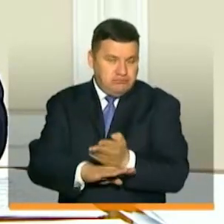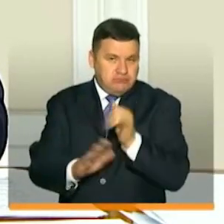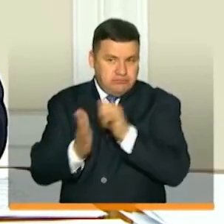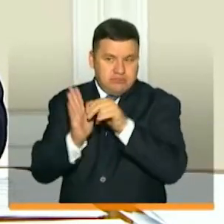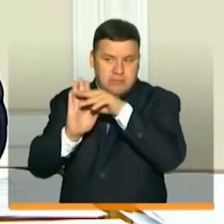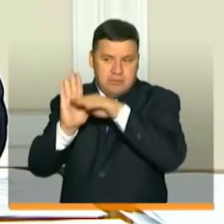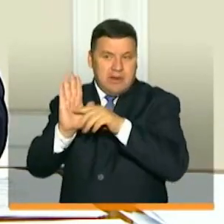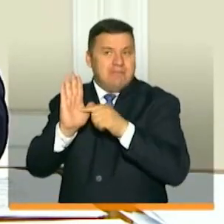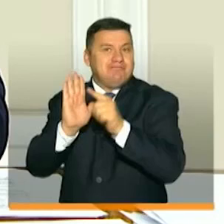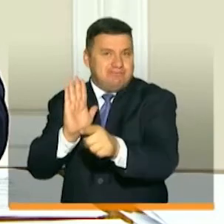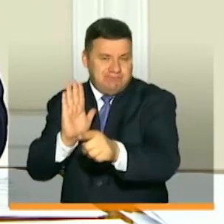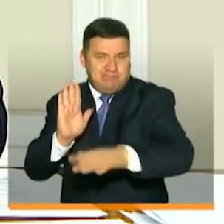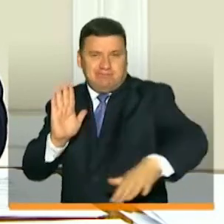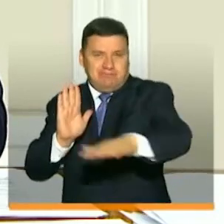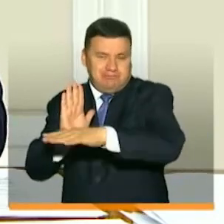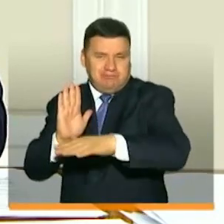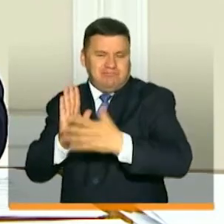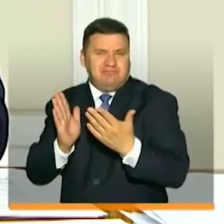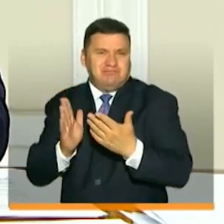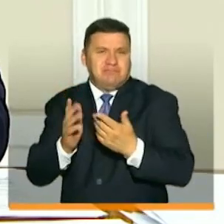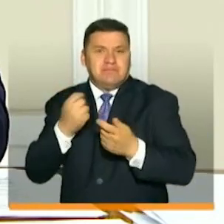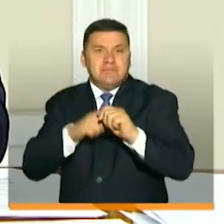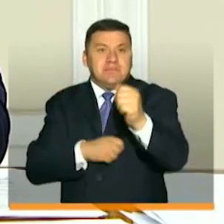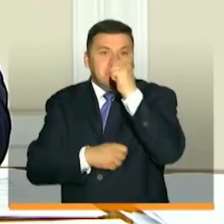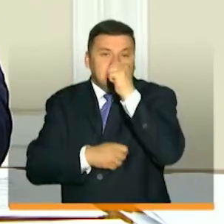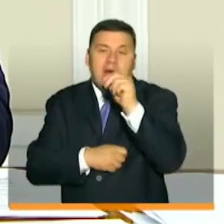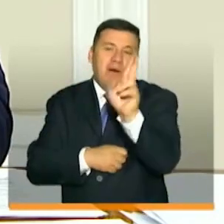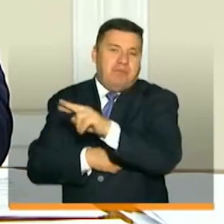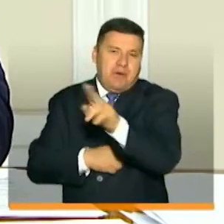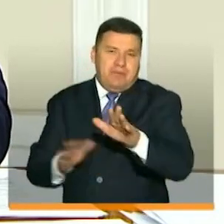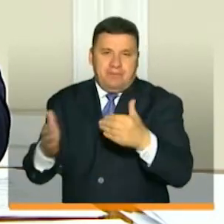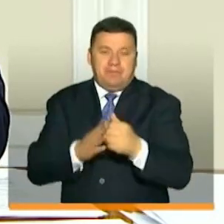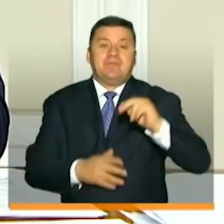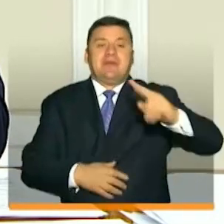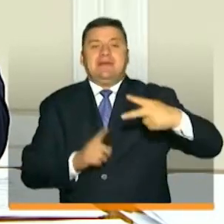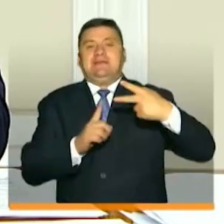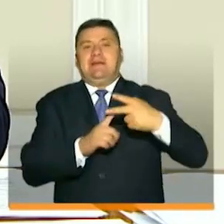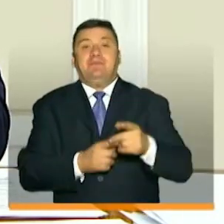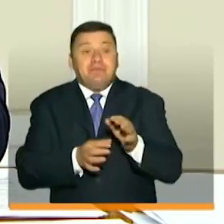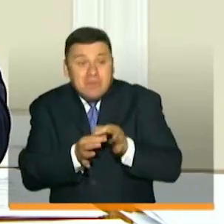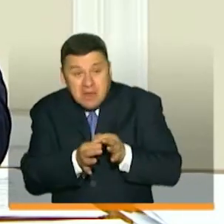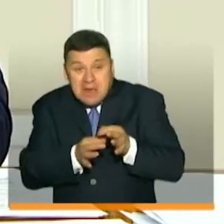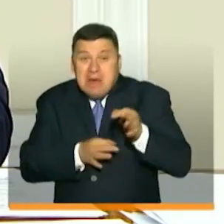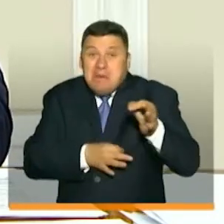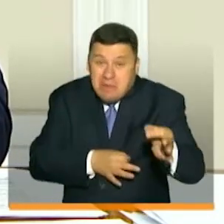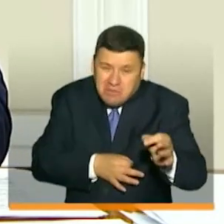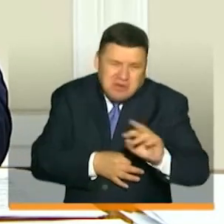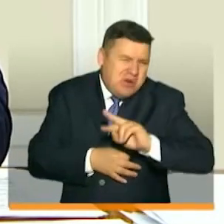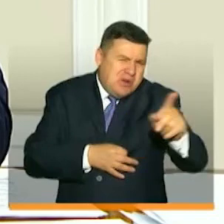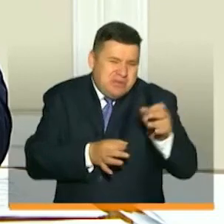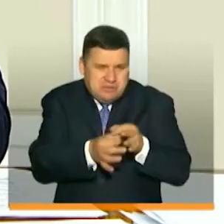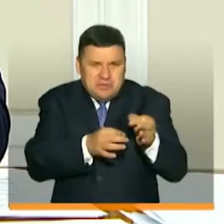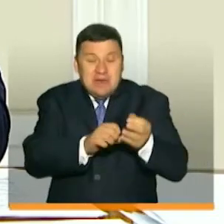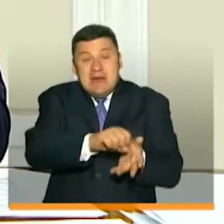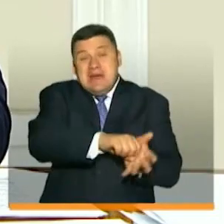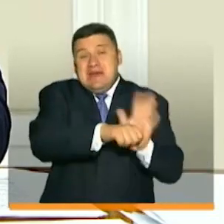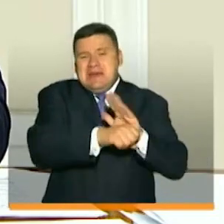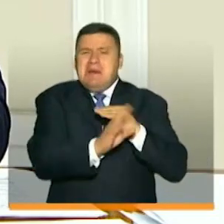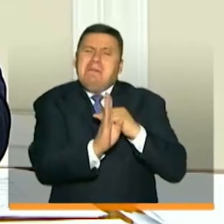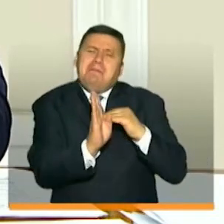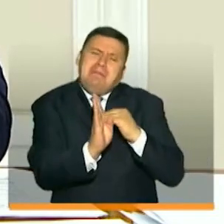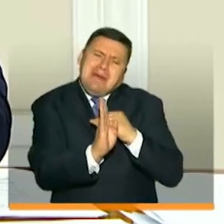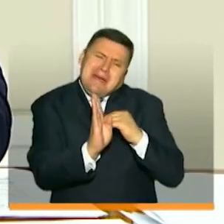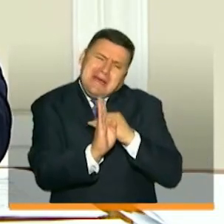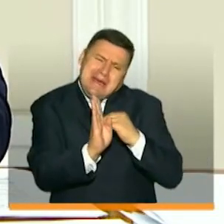en lo que tiene que ver con los expendios de licores. La segunda, en los municipios de baja